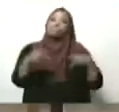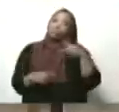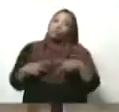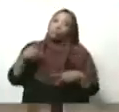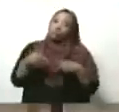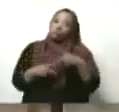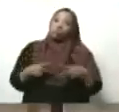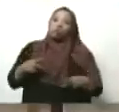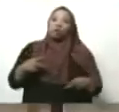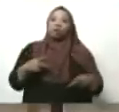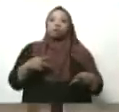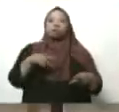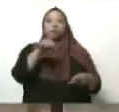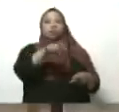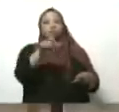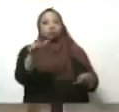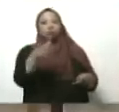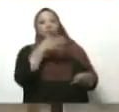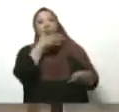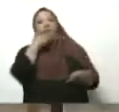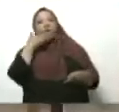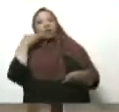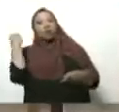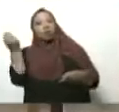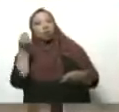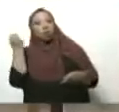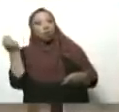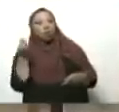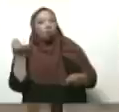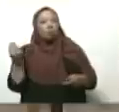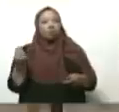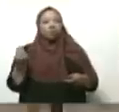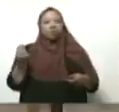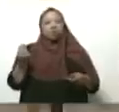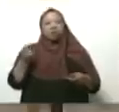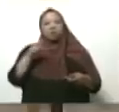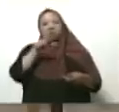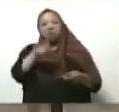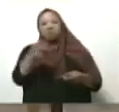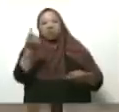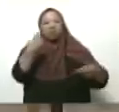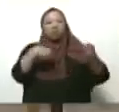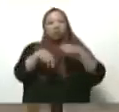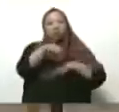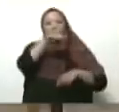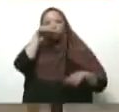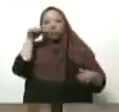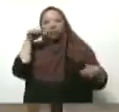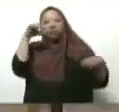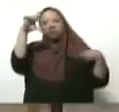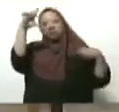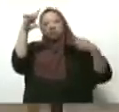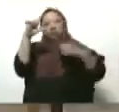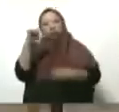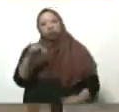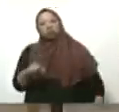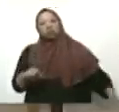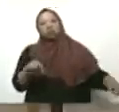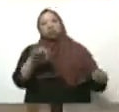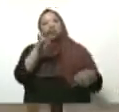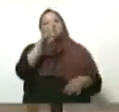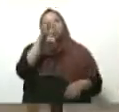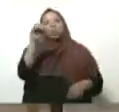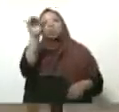perciben el cannabis como dañino que hace para atrás se redujo en un